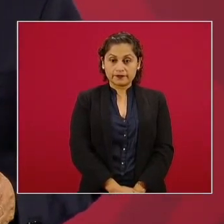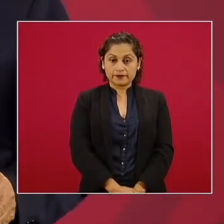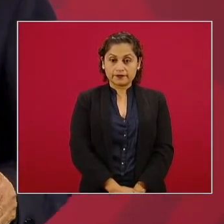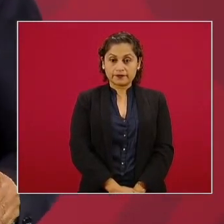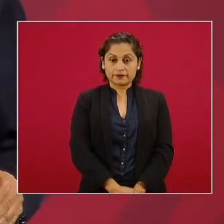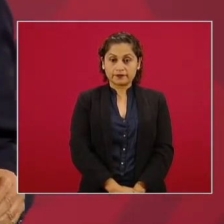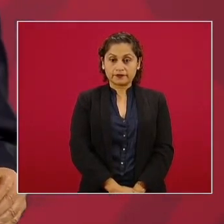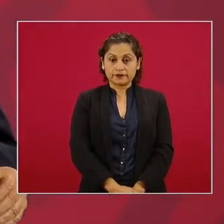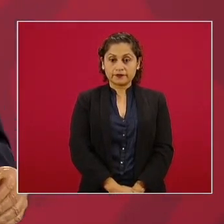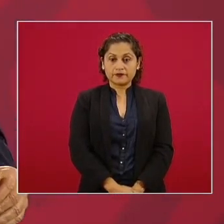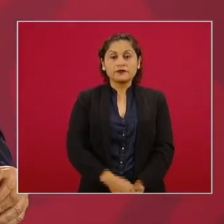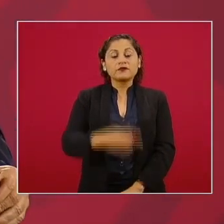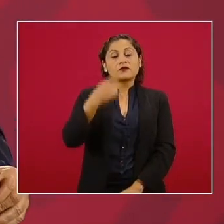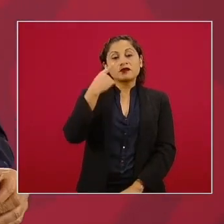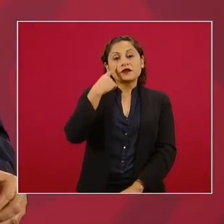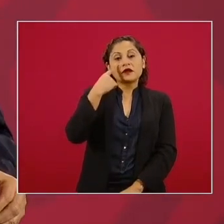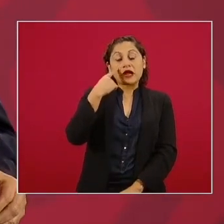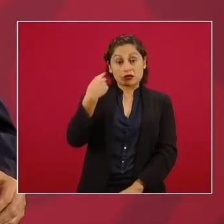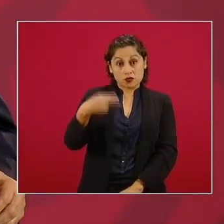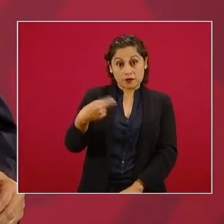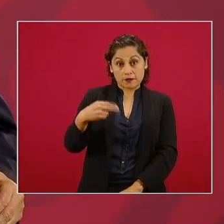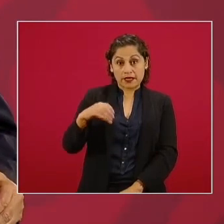Kratos sin demos.